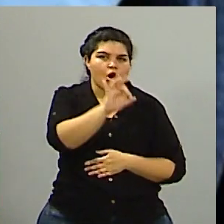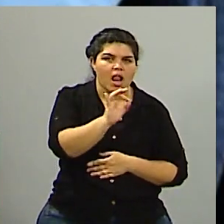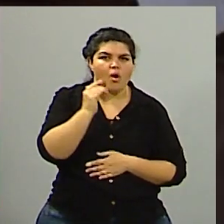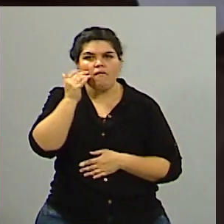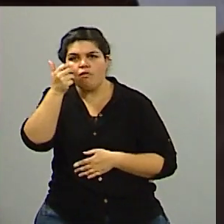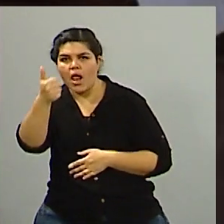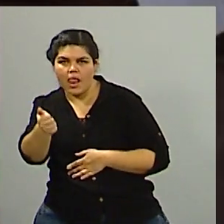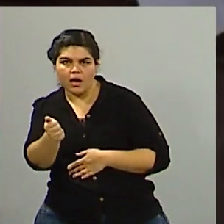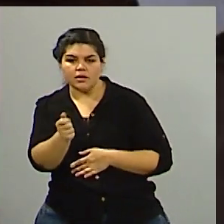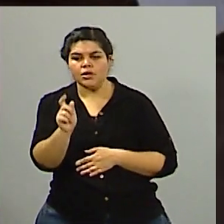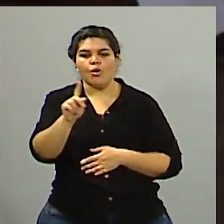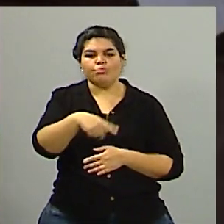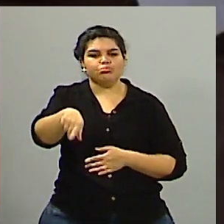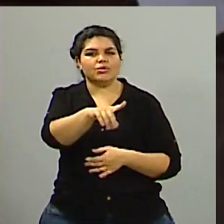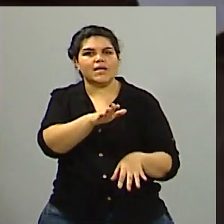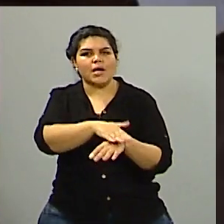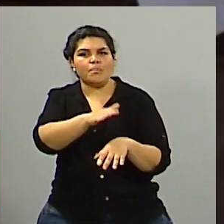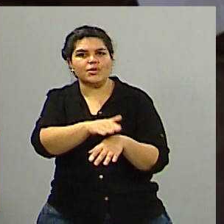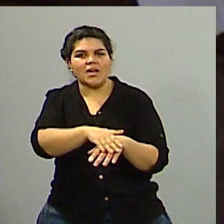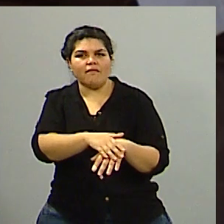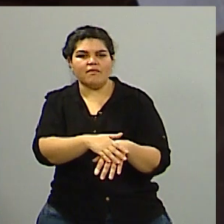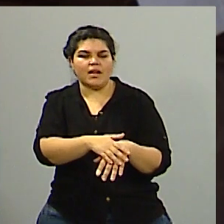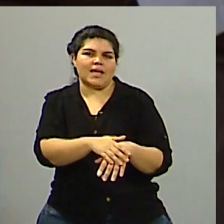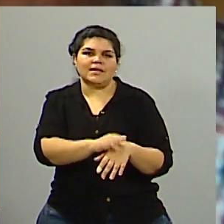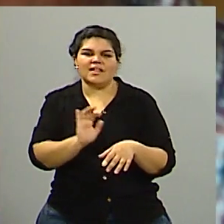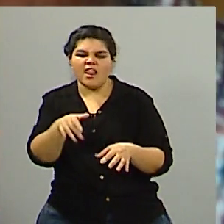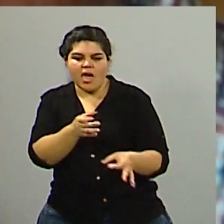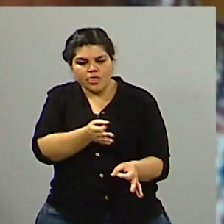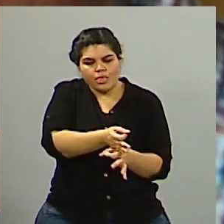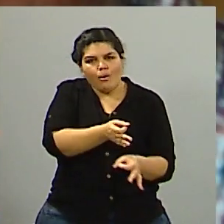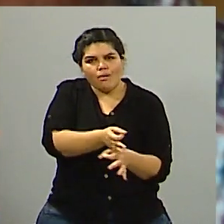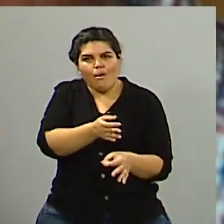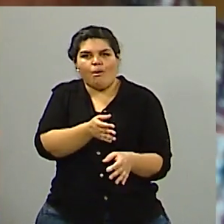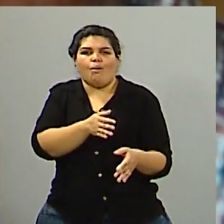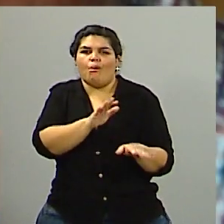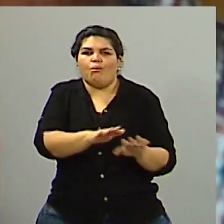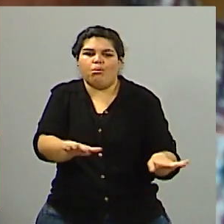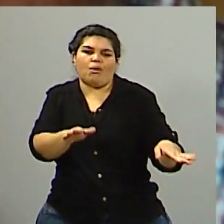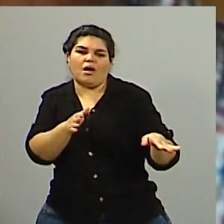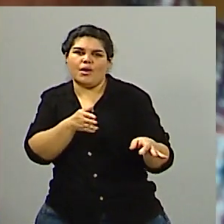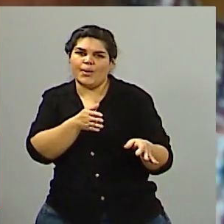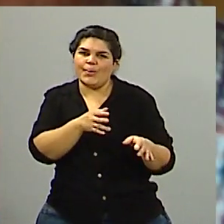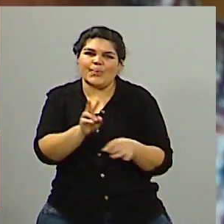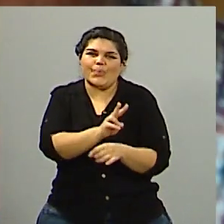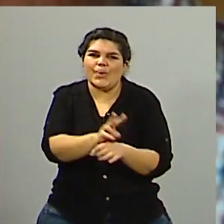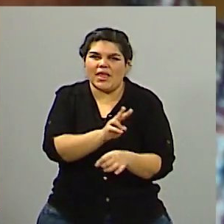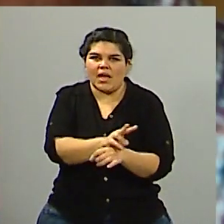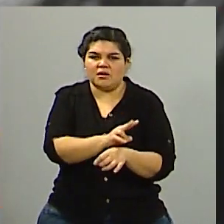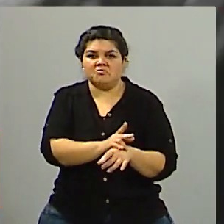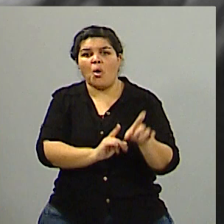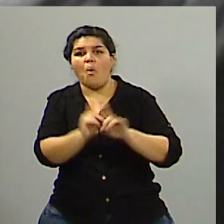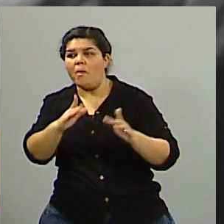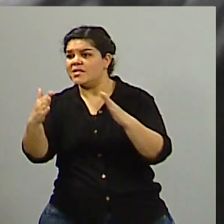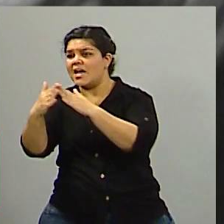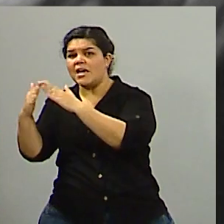más jóvenes a tener que apoyarnos en nuestros padres, en nuestras madres, para que hagan tareas domésticas o tareas